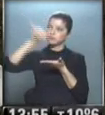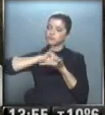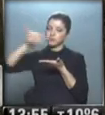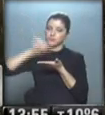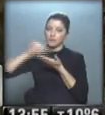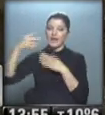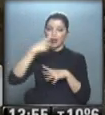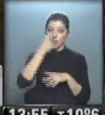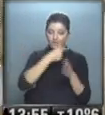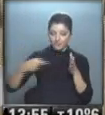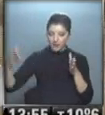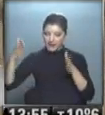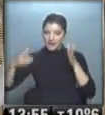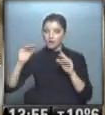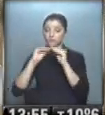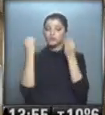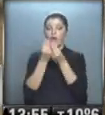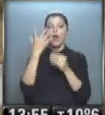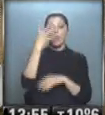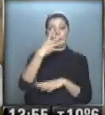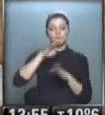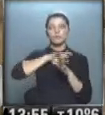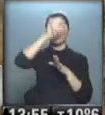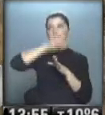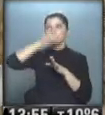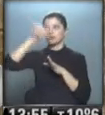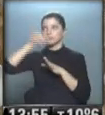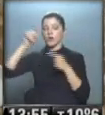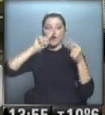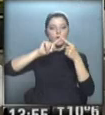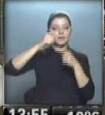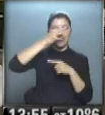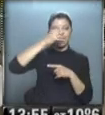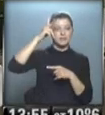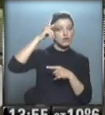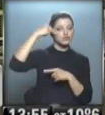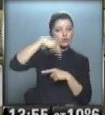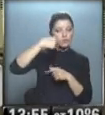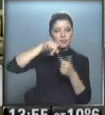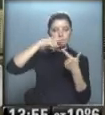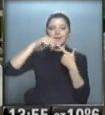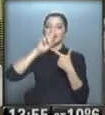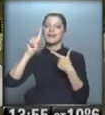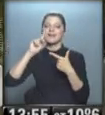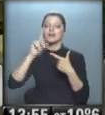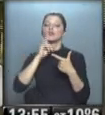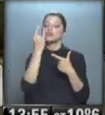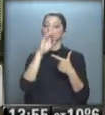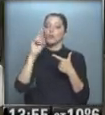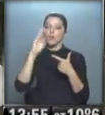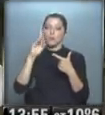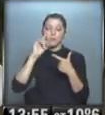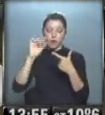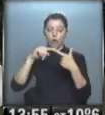forma semanal que van a conectar 28 de noviembre y río turbio con el conjunto de la Argentina el